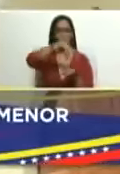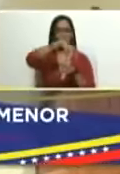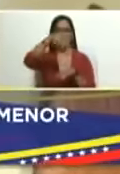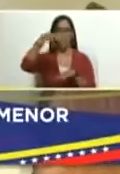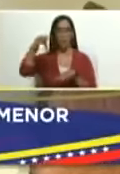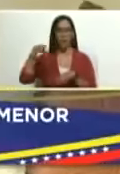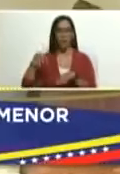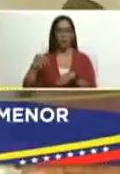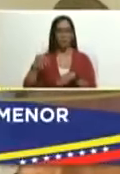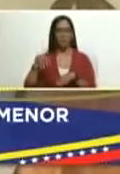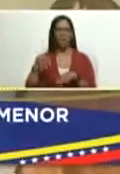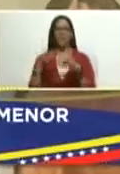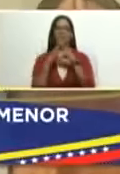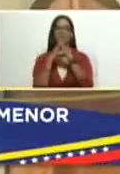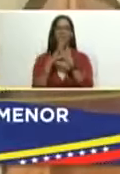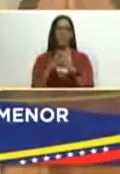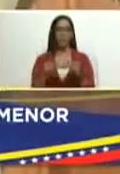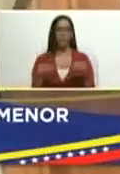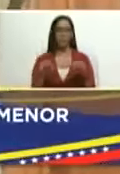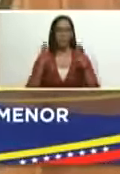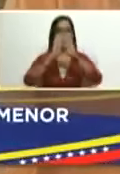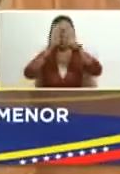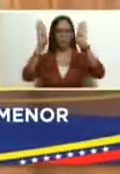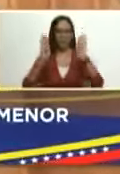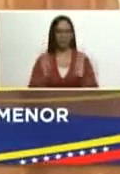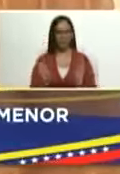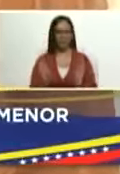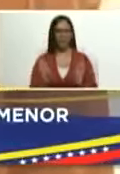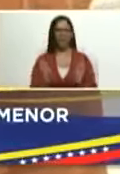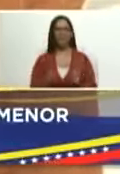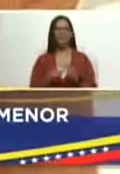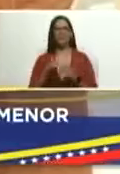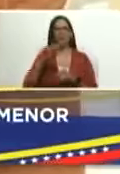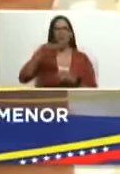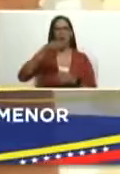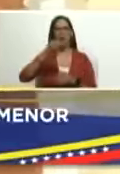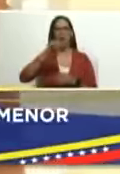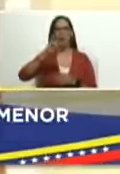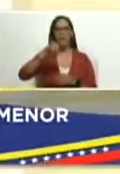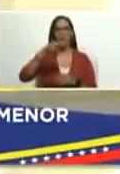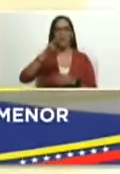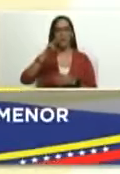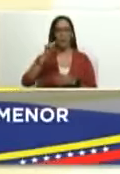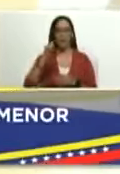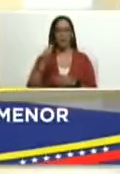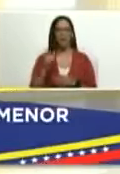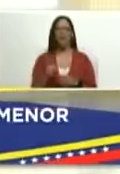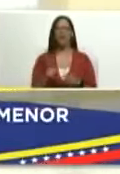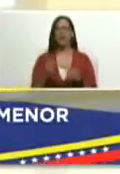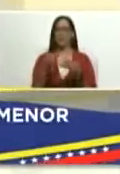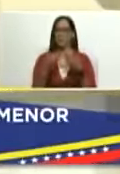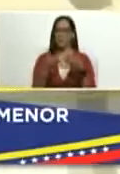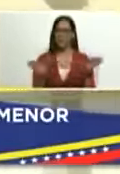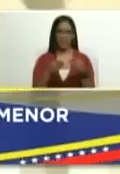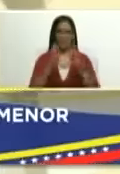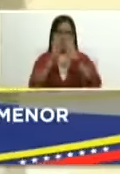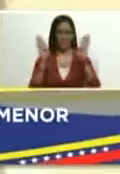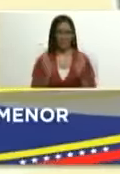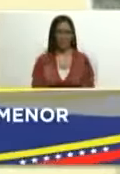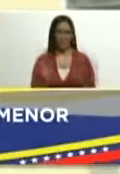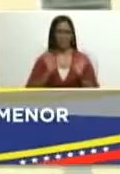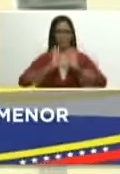y todas sus ventanales son en ojiva. Son ojivales, la puerta, las ventanas, es un